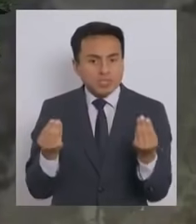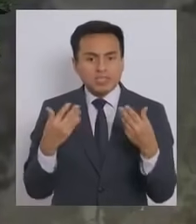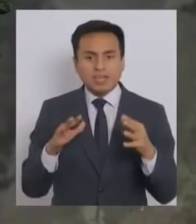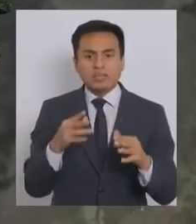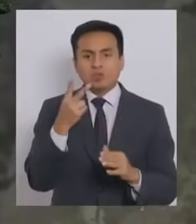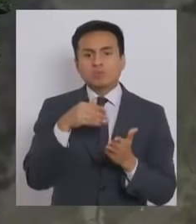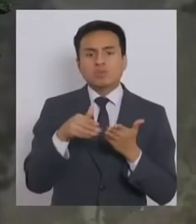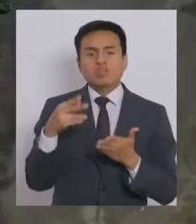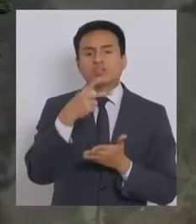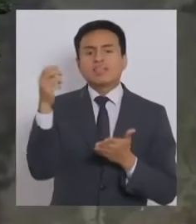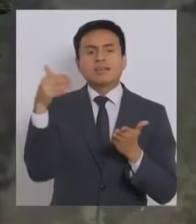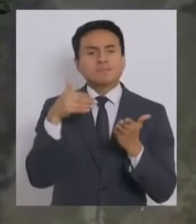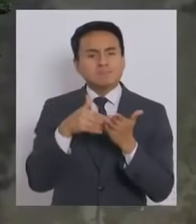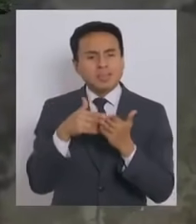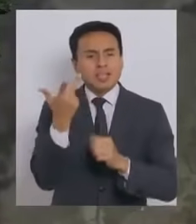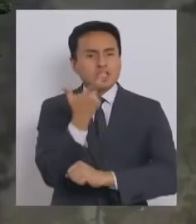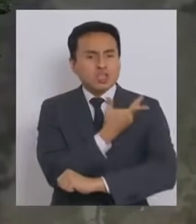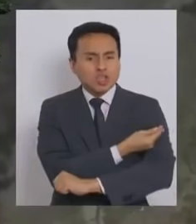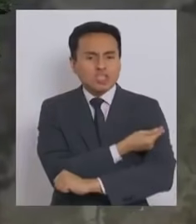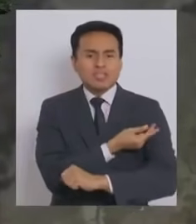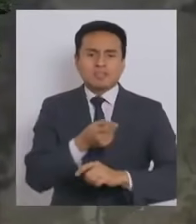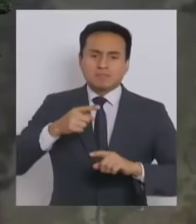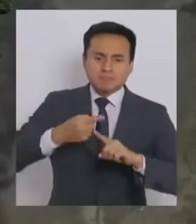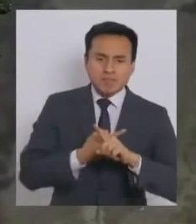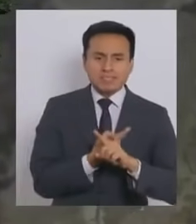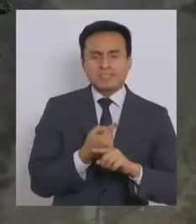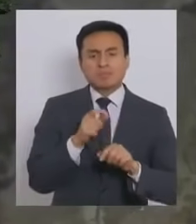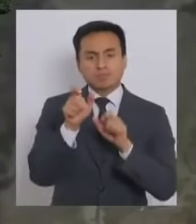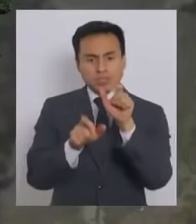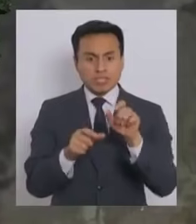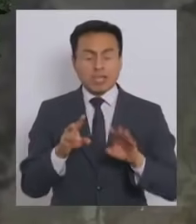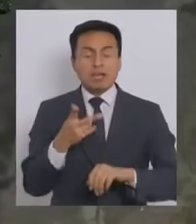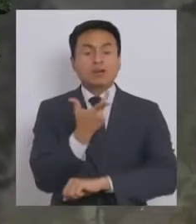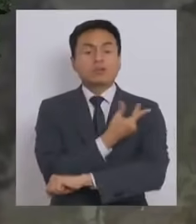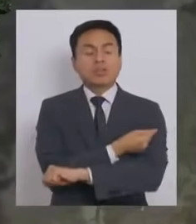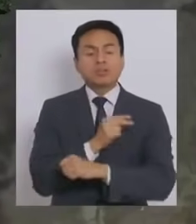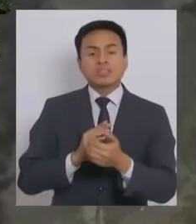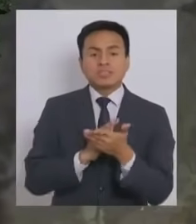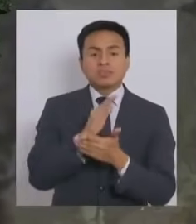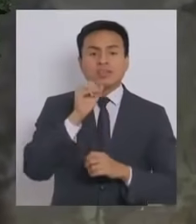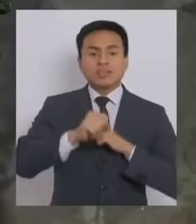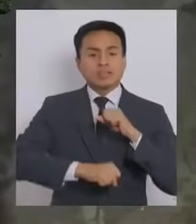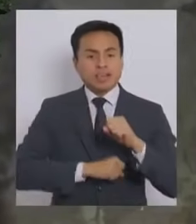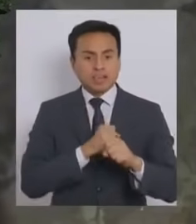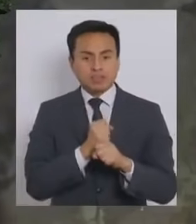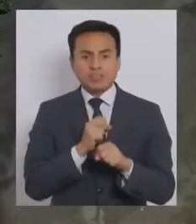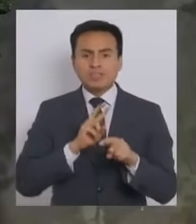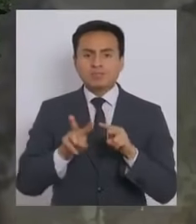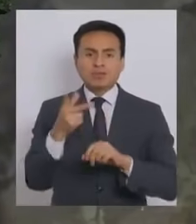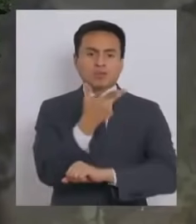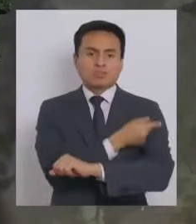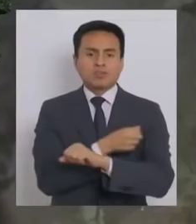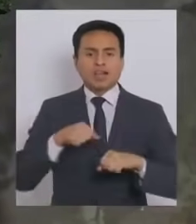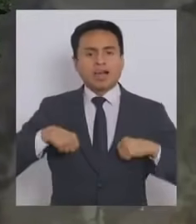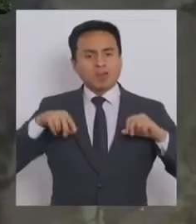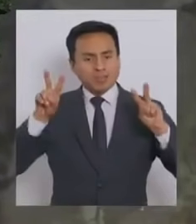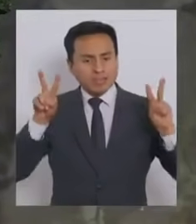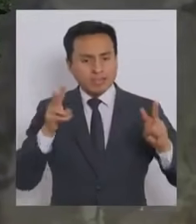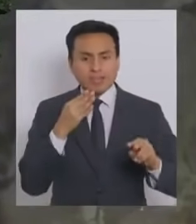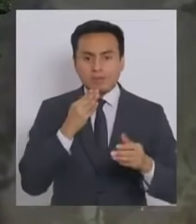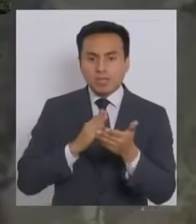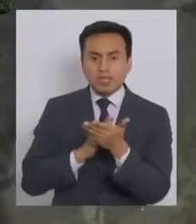de 2.200.000 dosis de refuerzo a aquellas personas que se vacunaron a inicios de este año. Comenzamos la vacunación de adolescentes y también